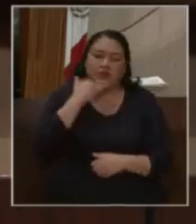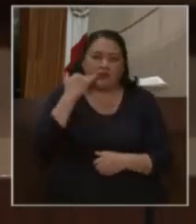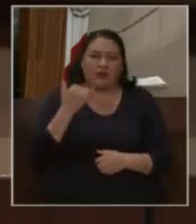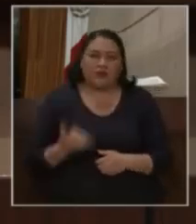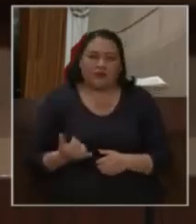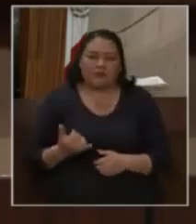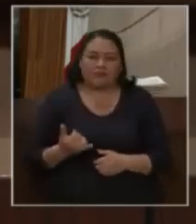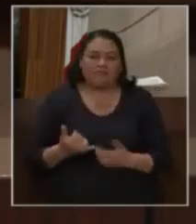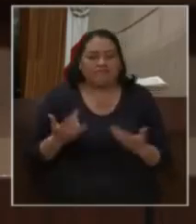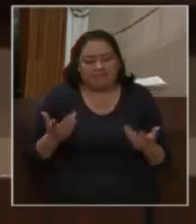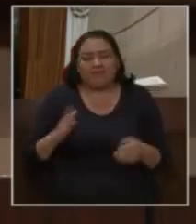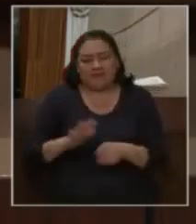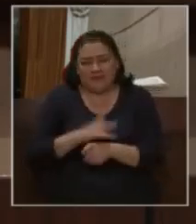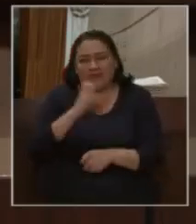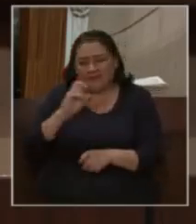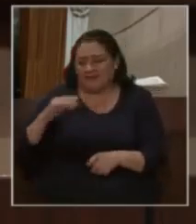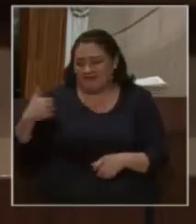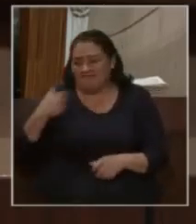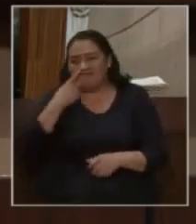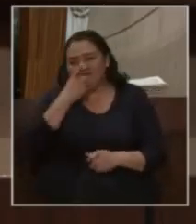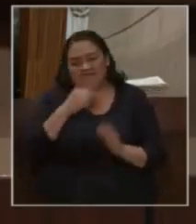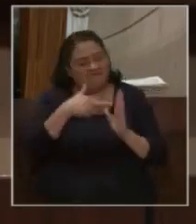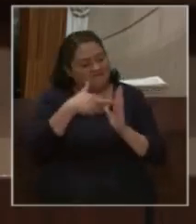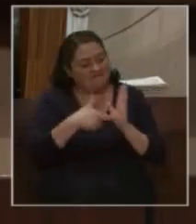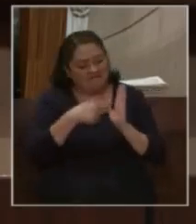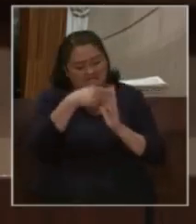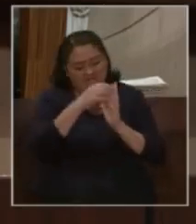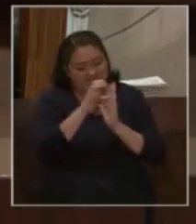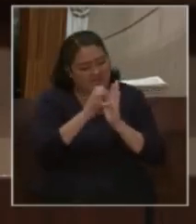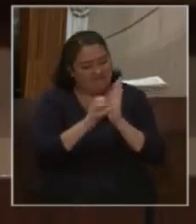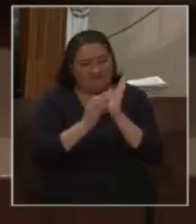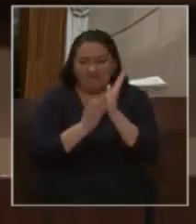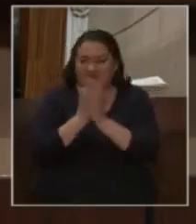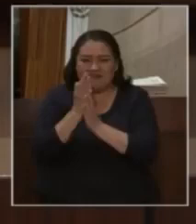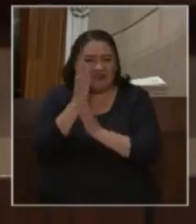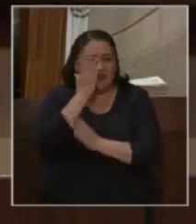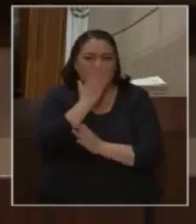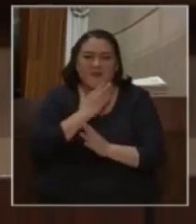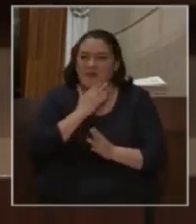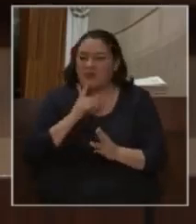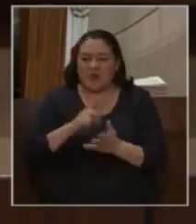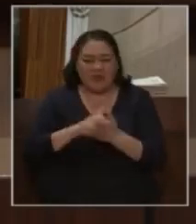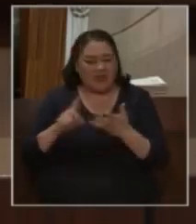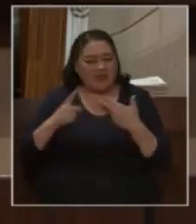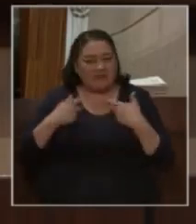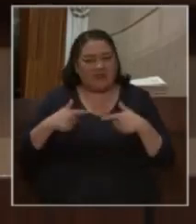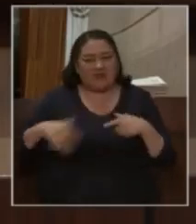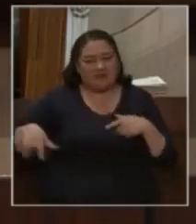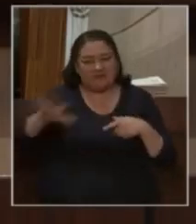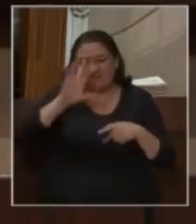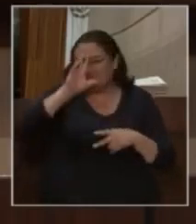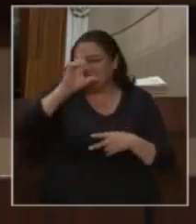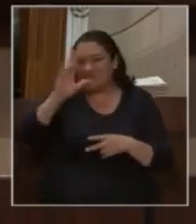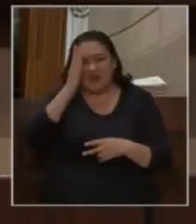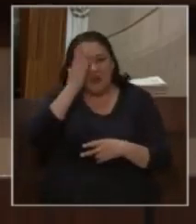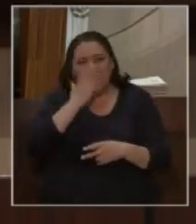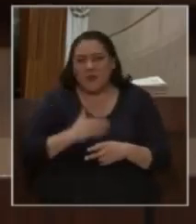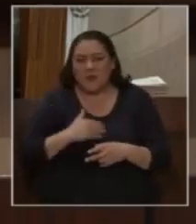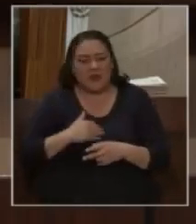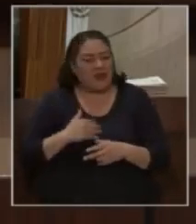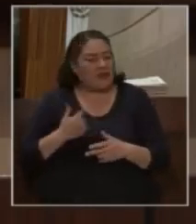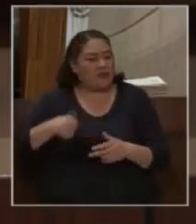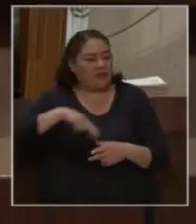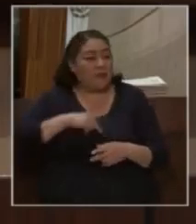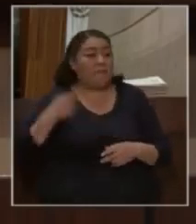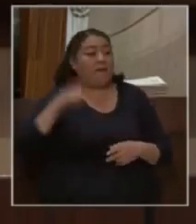lo cual, como señalé, no se ajusta al orden constitucional ni respeta los derechos fundamentales.